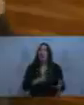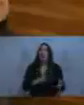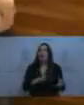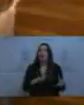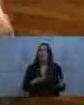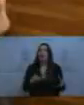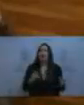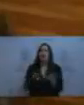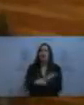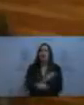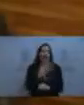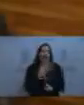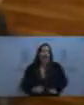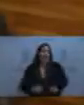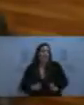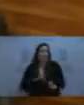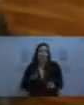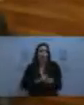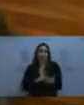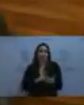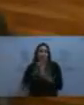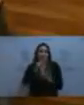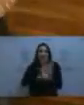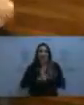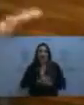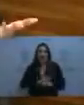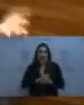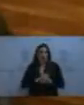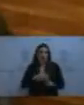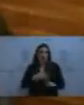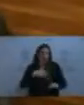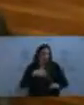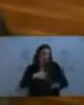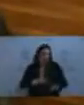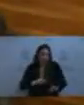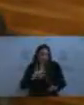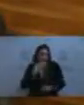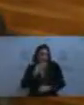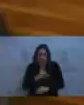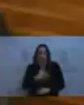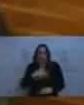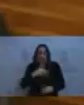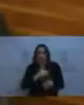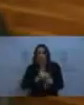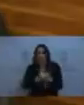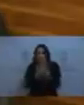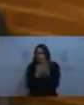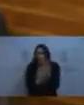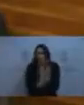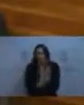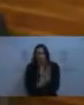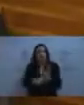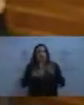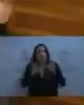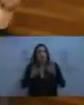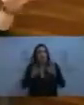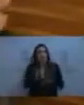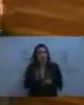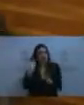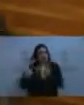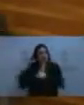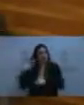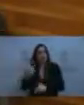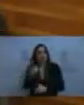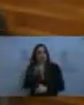al principio cuando se pone una instrucción. La desconozco si pueden existir las disfunciones, si existen, se van corrigiendo. Pero lo que le decía entonces en mi